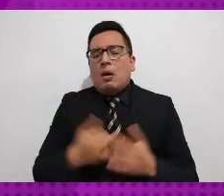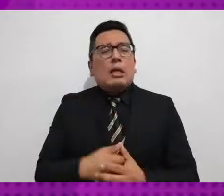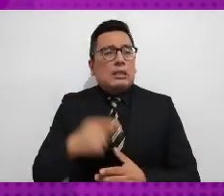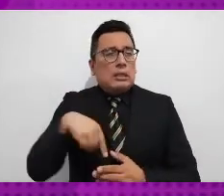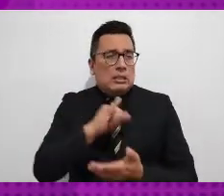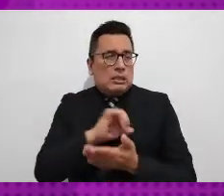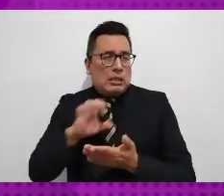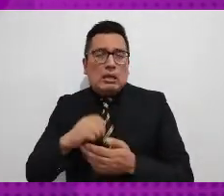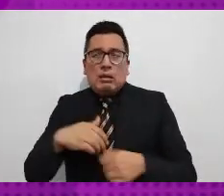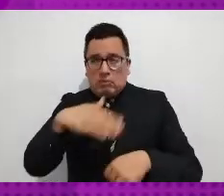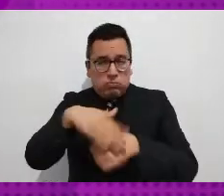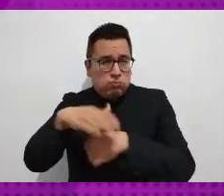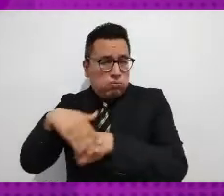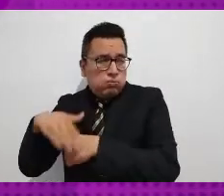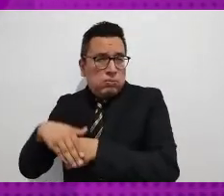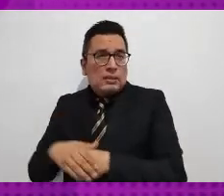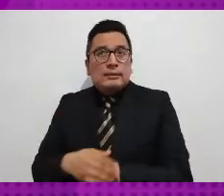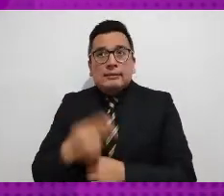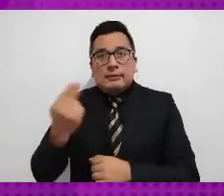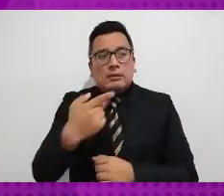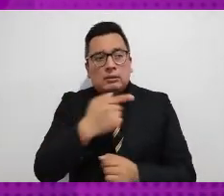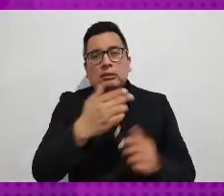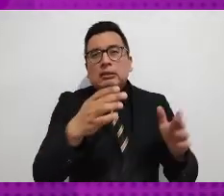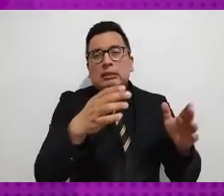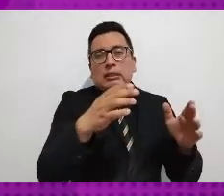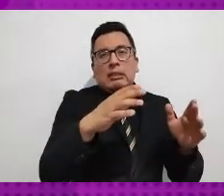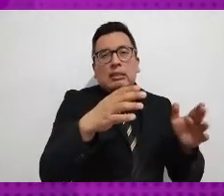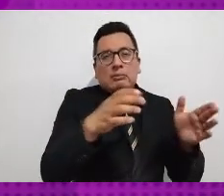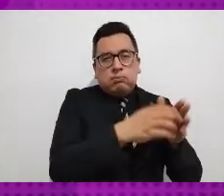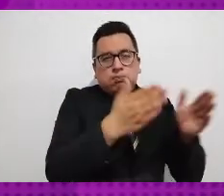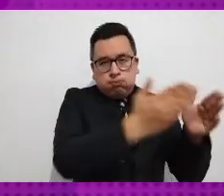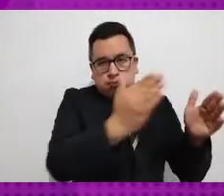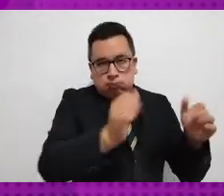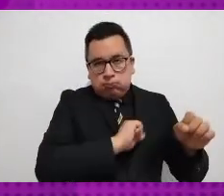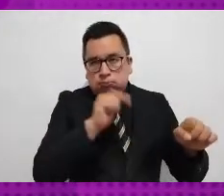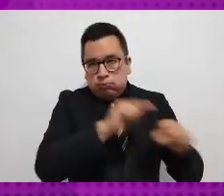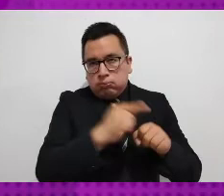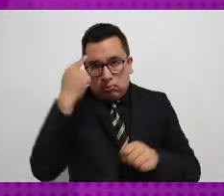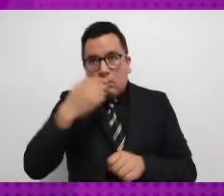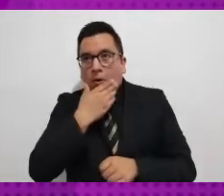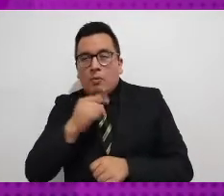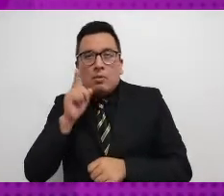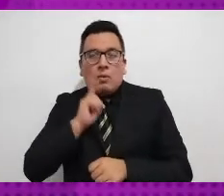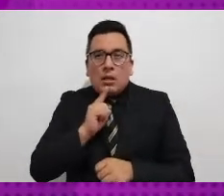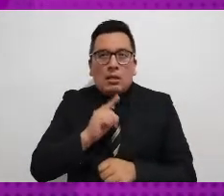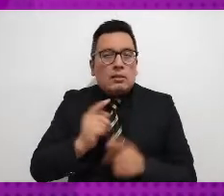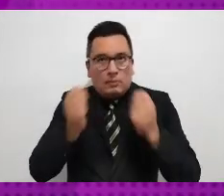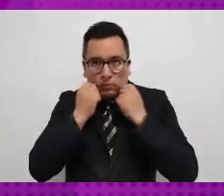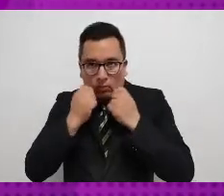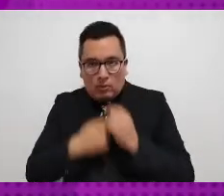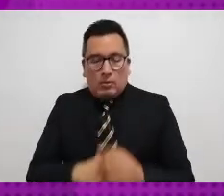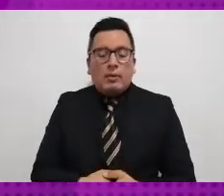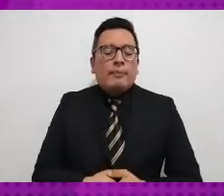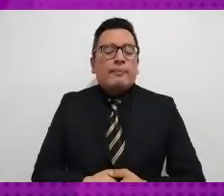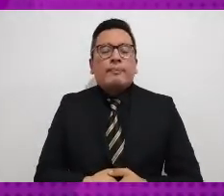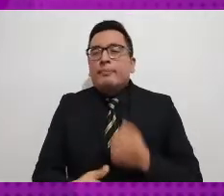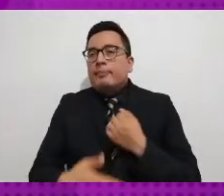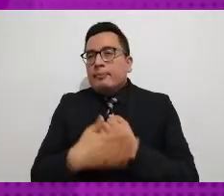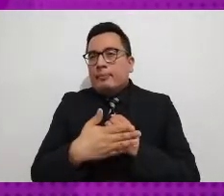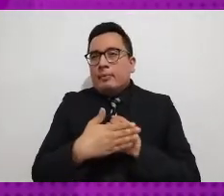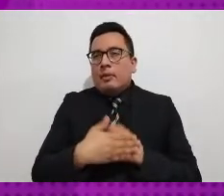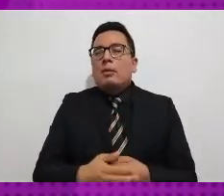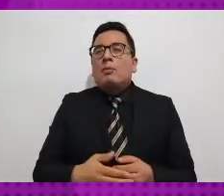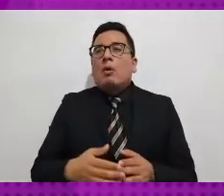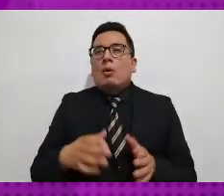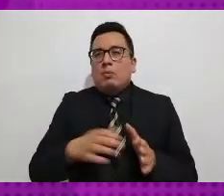una casilla no binaria, que en la próxima selección de consejeros y consejeras municipales y